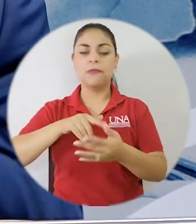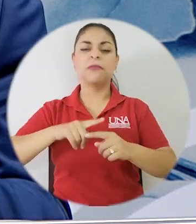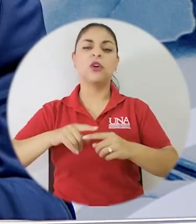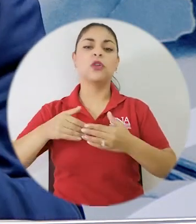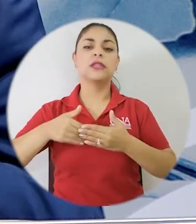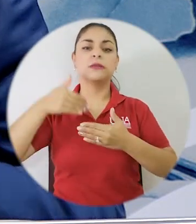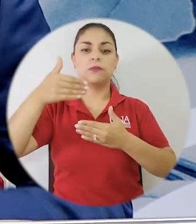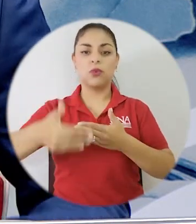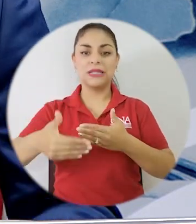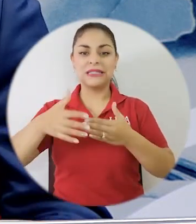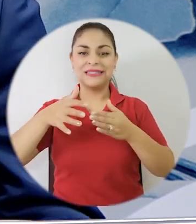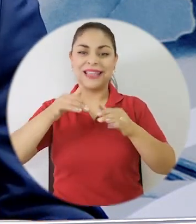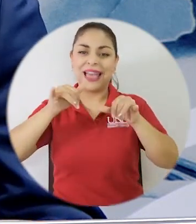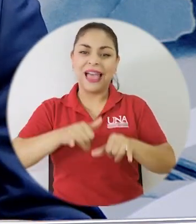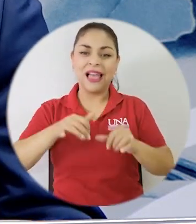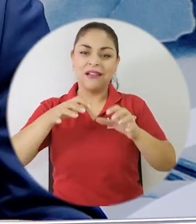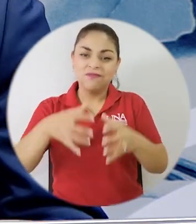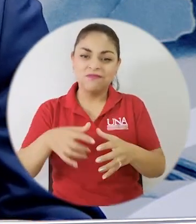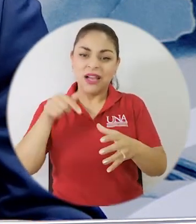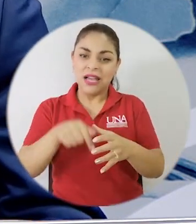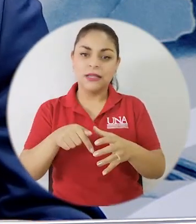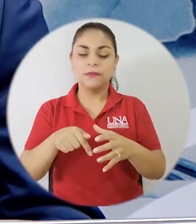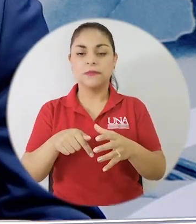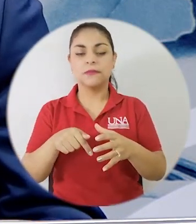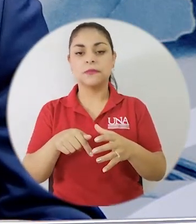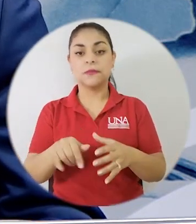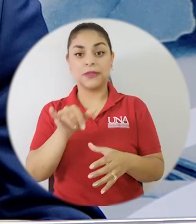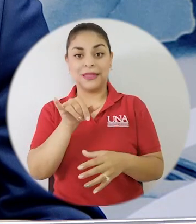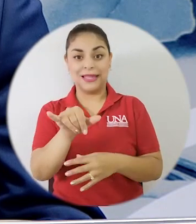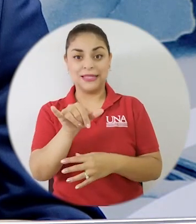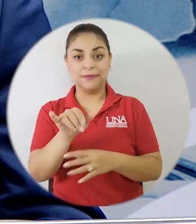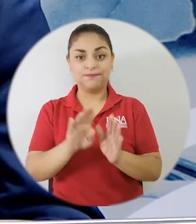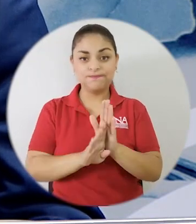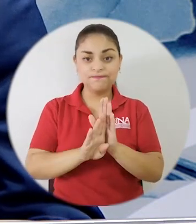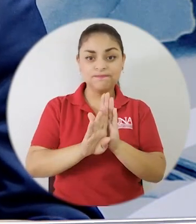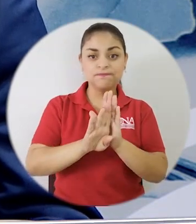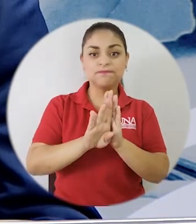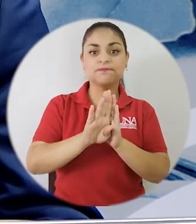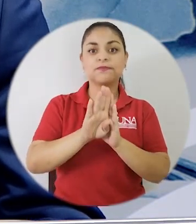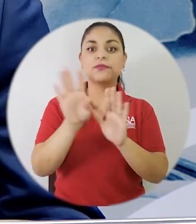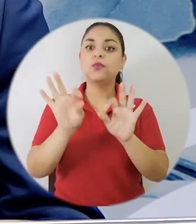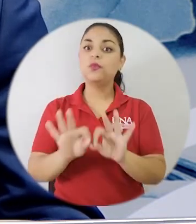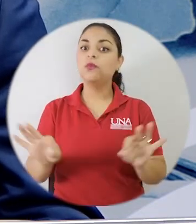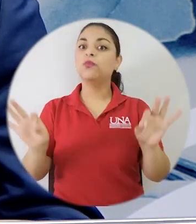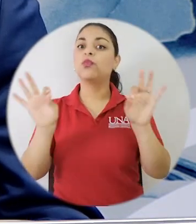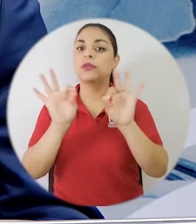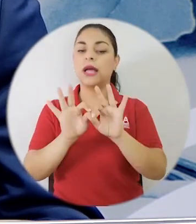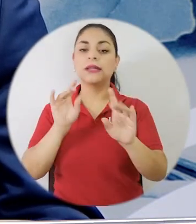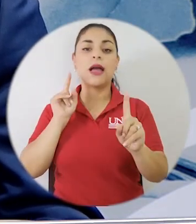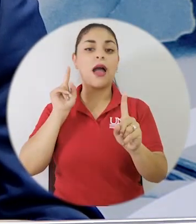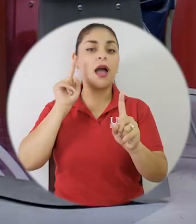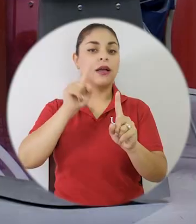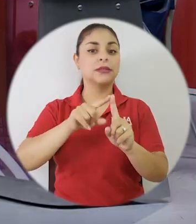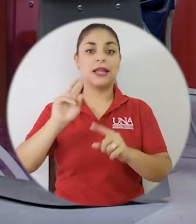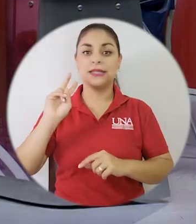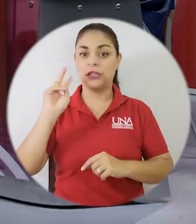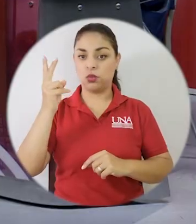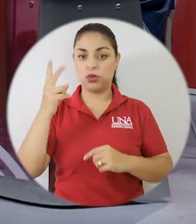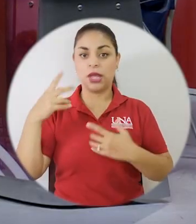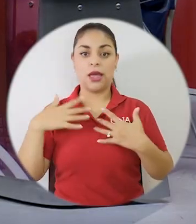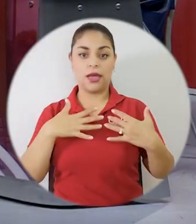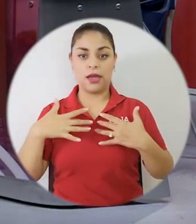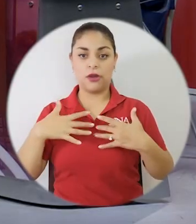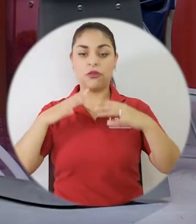queda encapsulado ahí. Ese patrón de crecimiento fue importante, digamos, hasta la Segunda Guerra